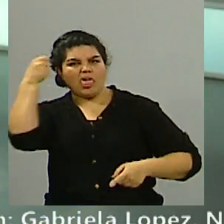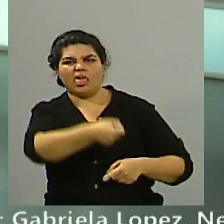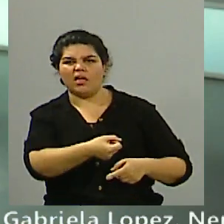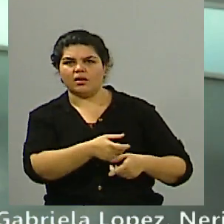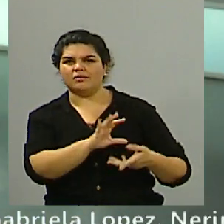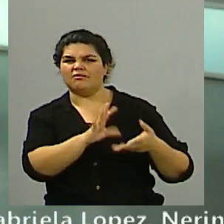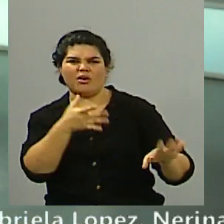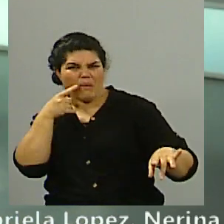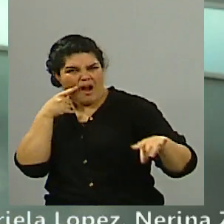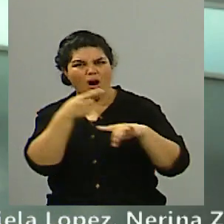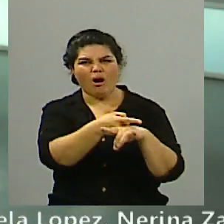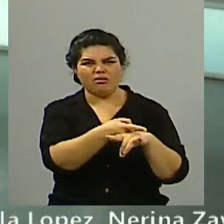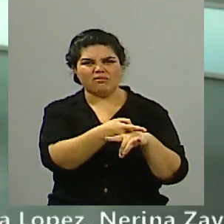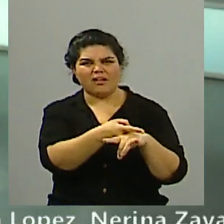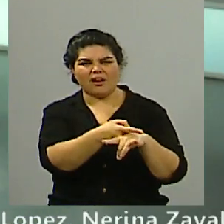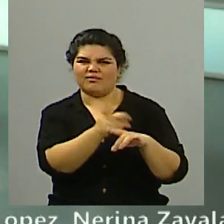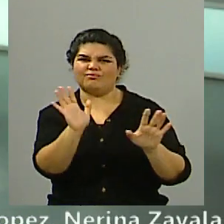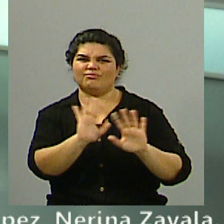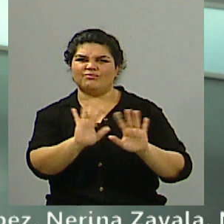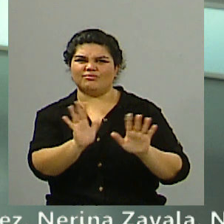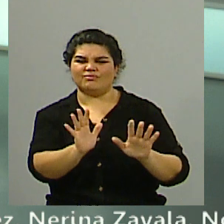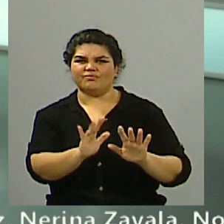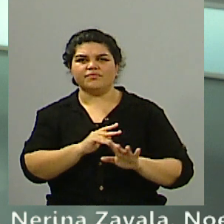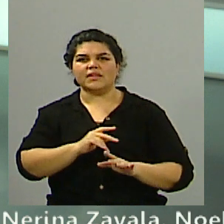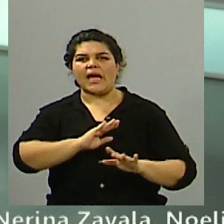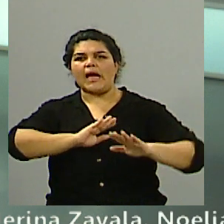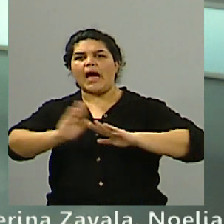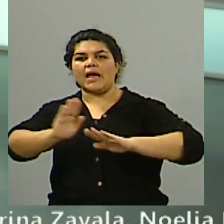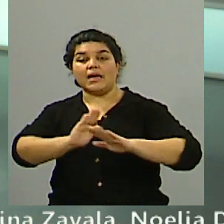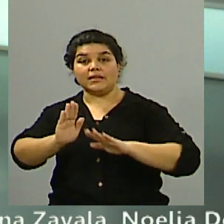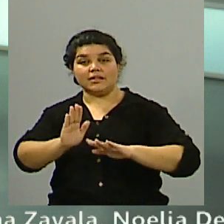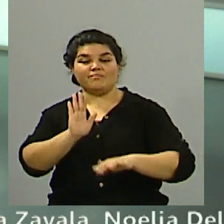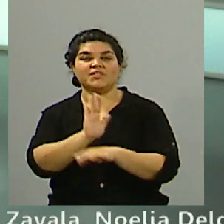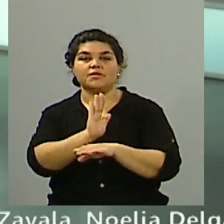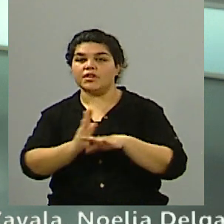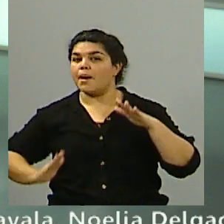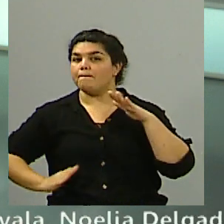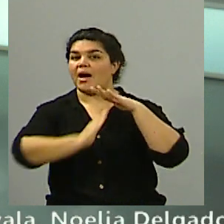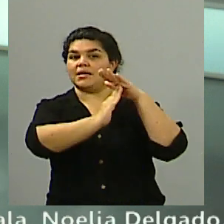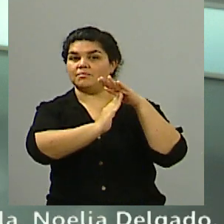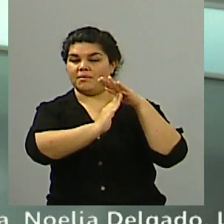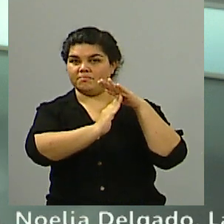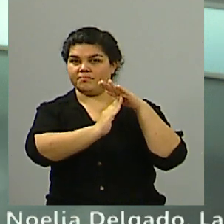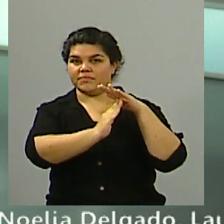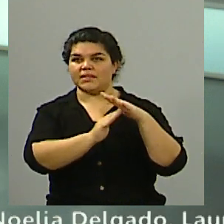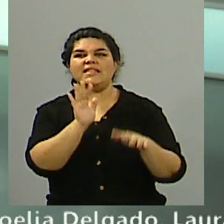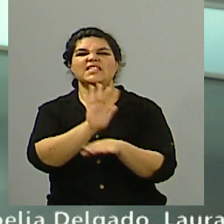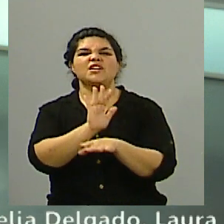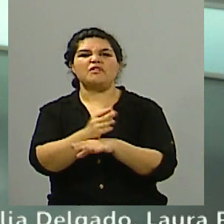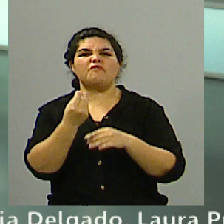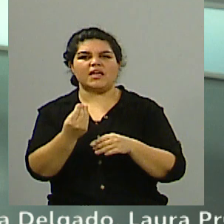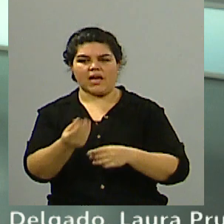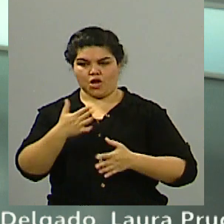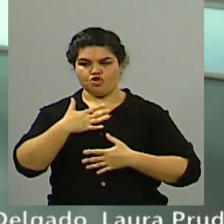No es el objetivo del karate, sino todo lo contrario. El karate tiene una máxima que dice que en karate no hay primer golpe. O sea, quiere decir que en karate